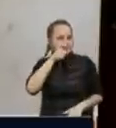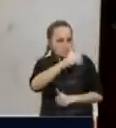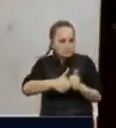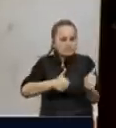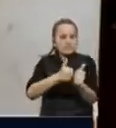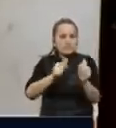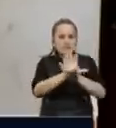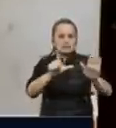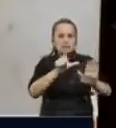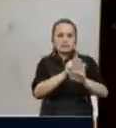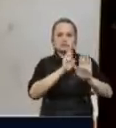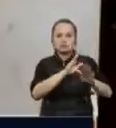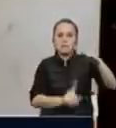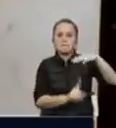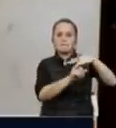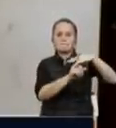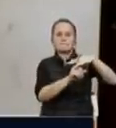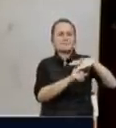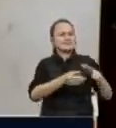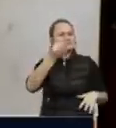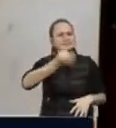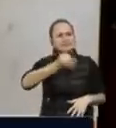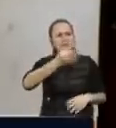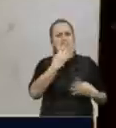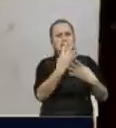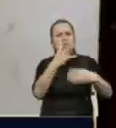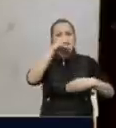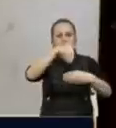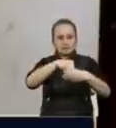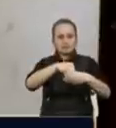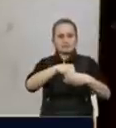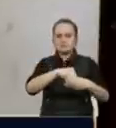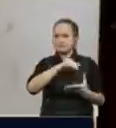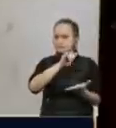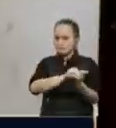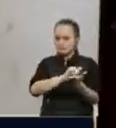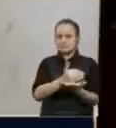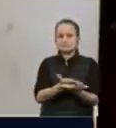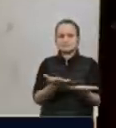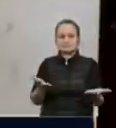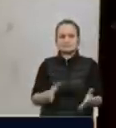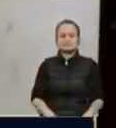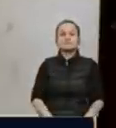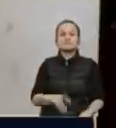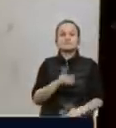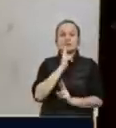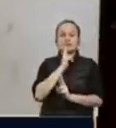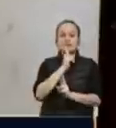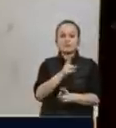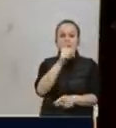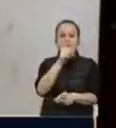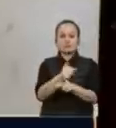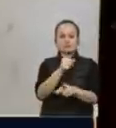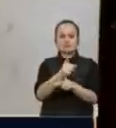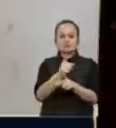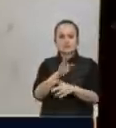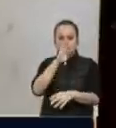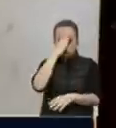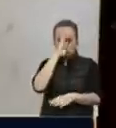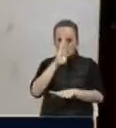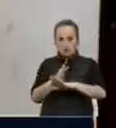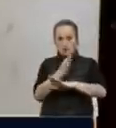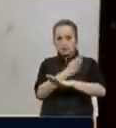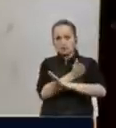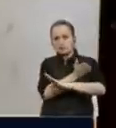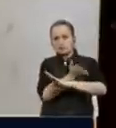delito que se originan mayoritariamente desde los centros penitenciarios. La respuesta precisa a la inquietud planteada por